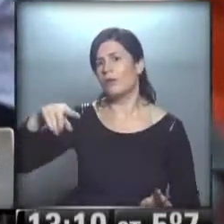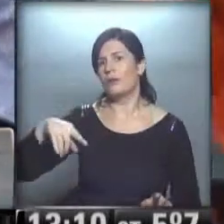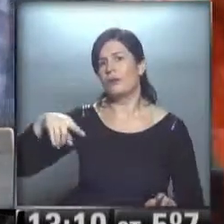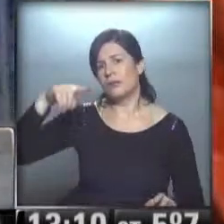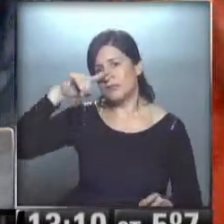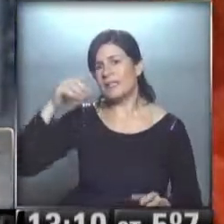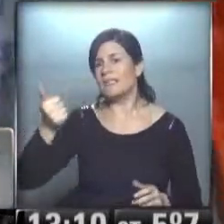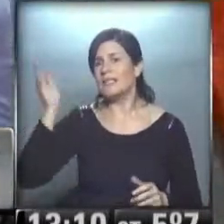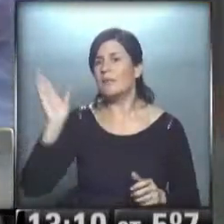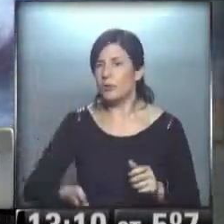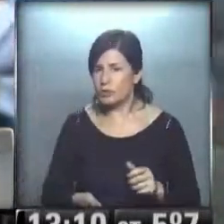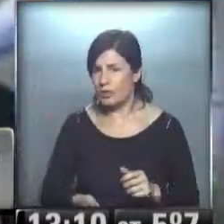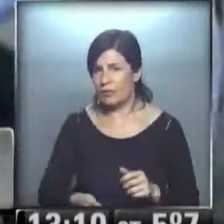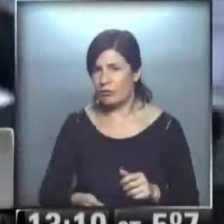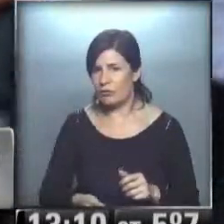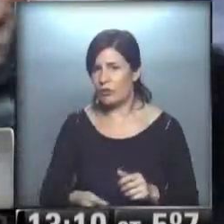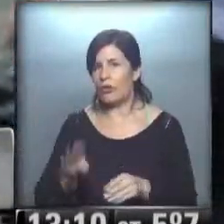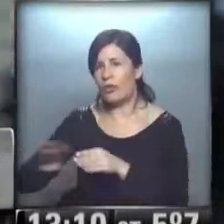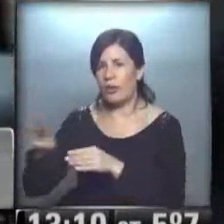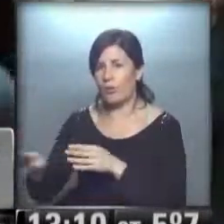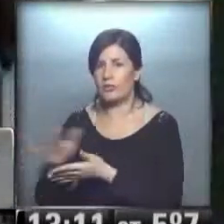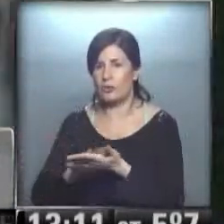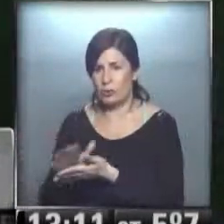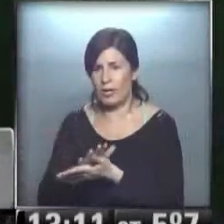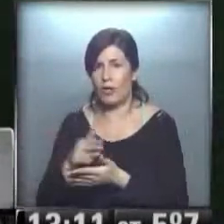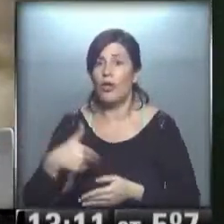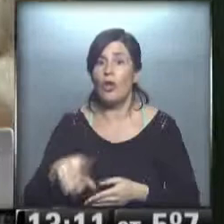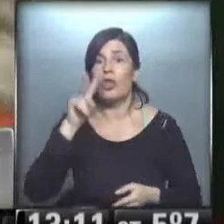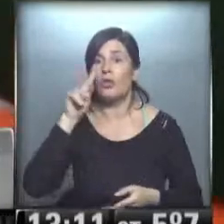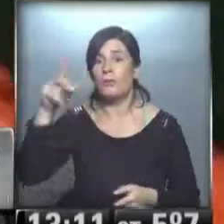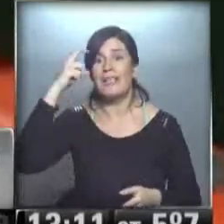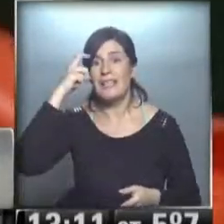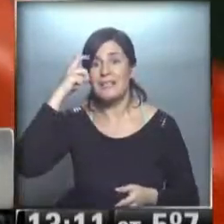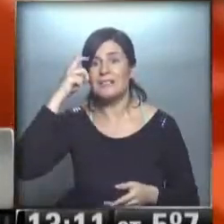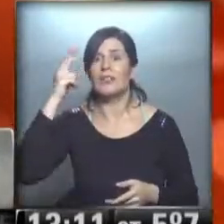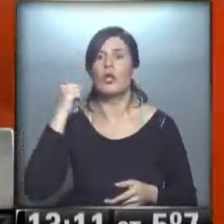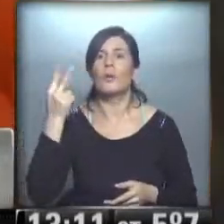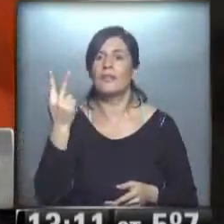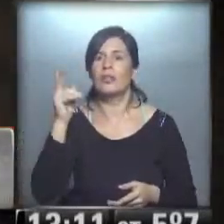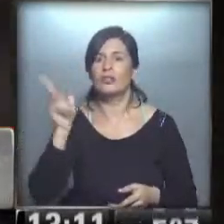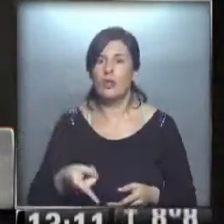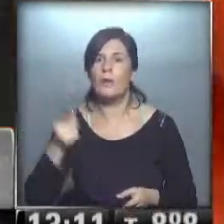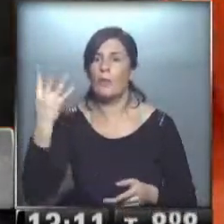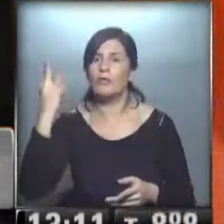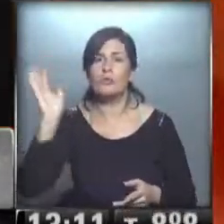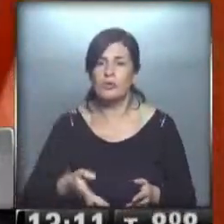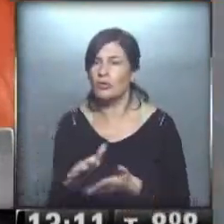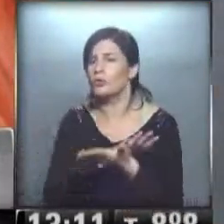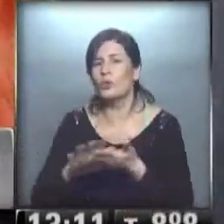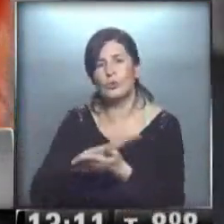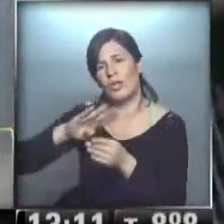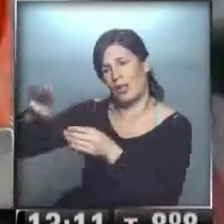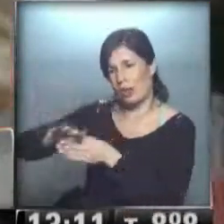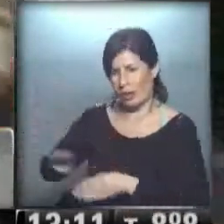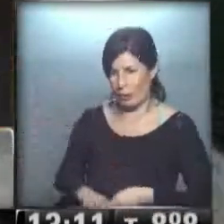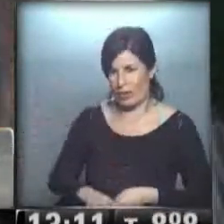2005, 92,4% 2010. Entonces, lo que quiero transmitir con eso es